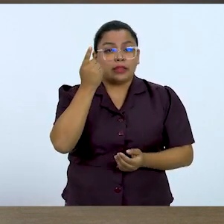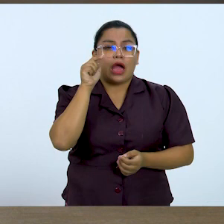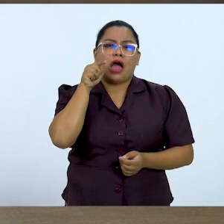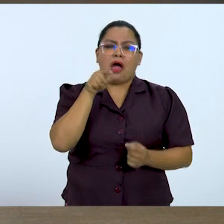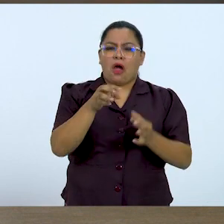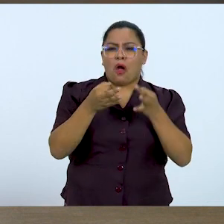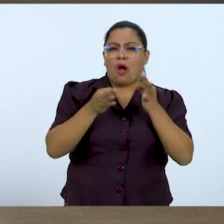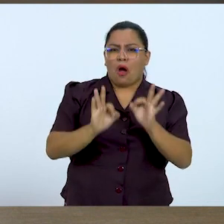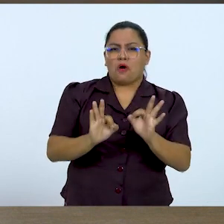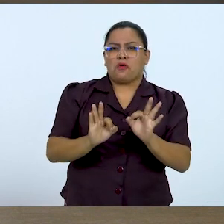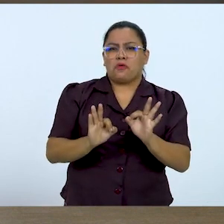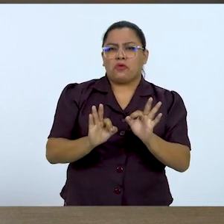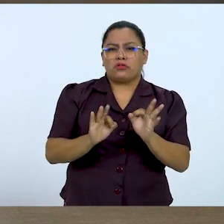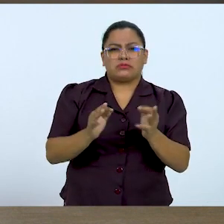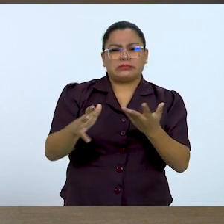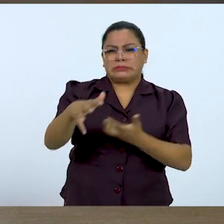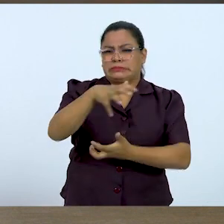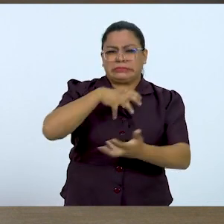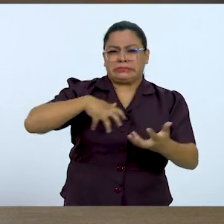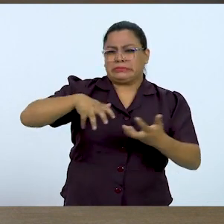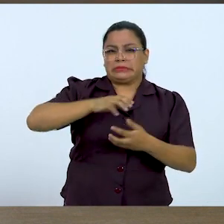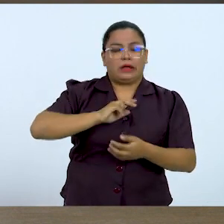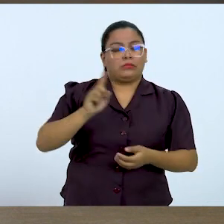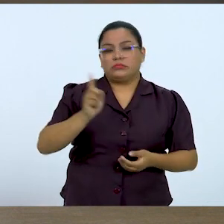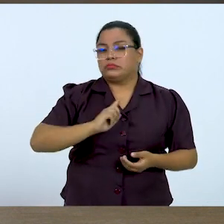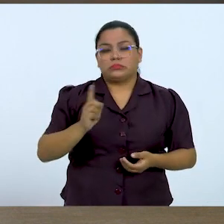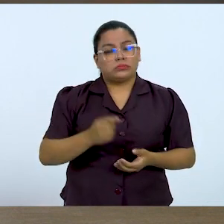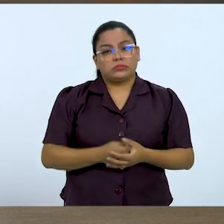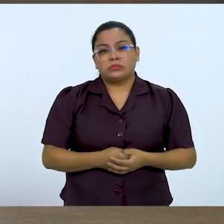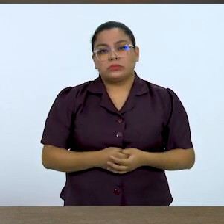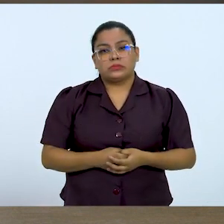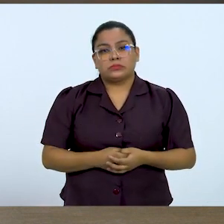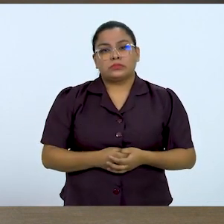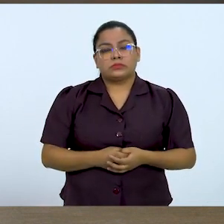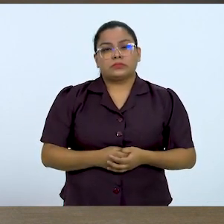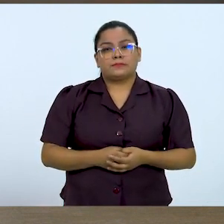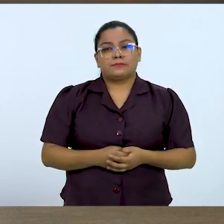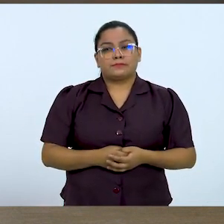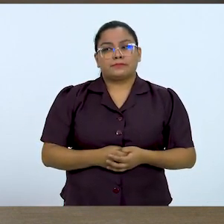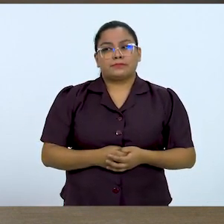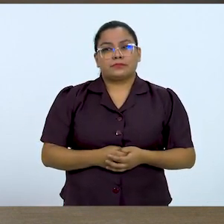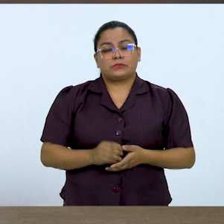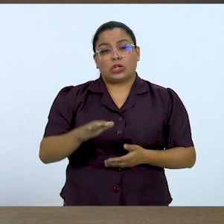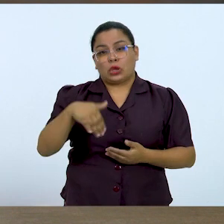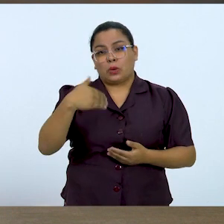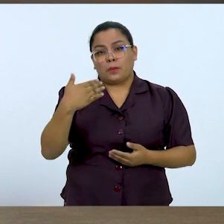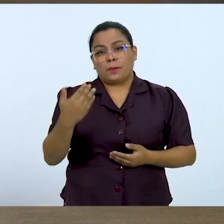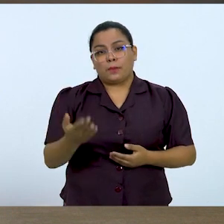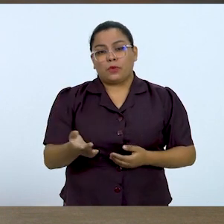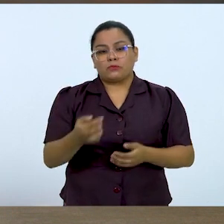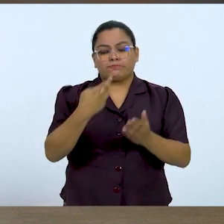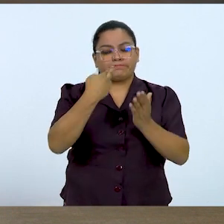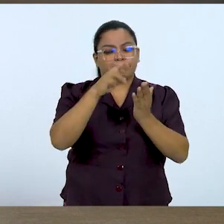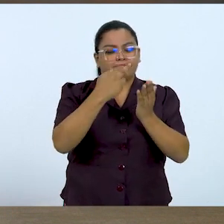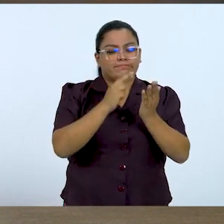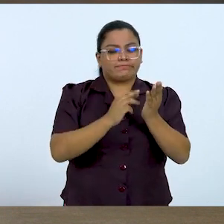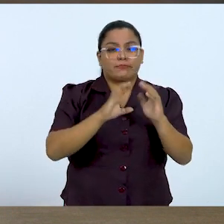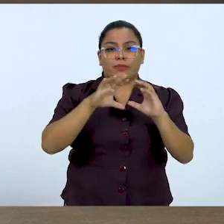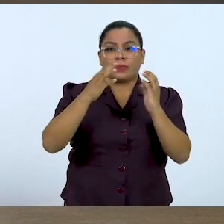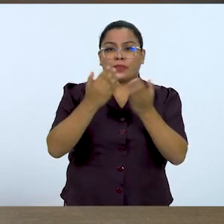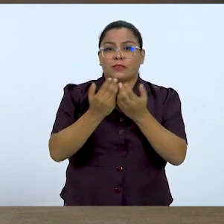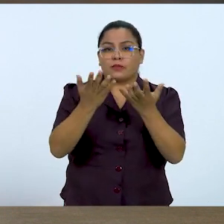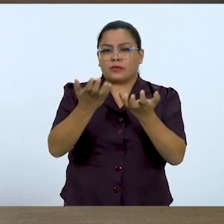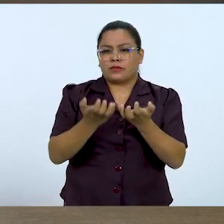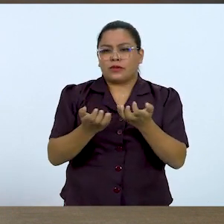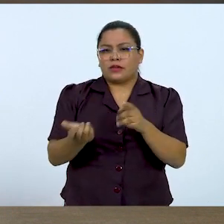Y así, evitar hacer una mezcla de todos estos conceptos en una sola clase. Luego pasamos a revisar la